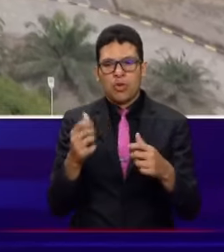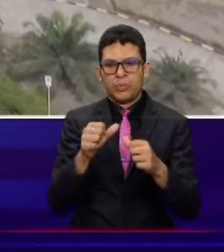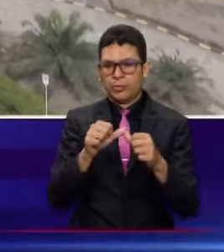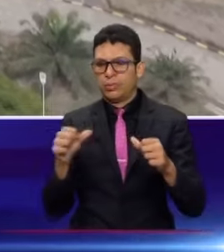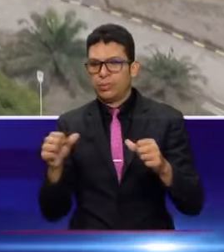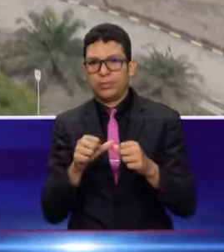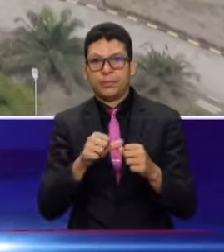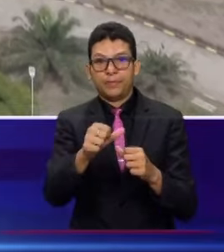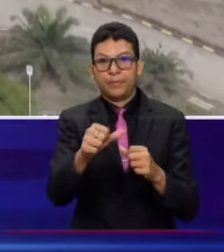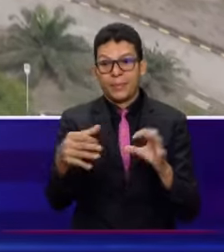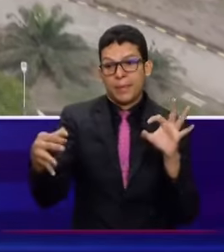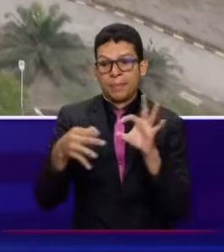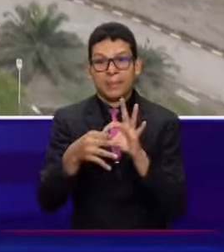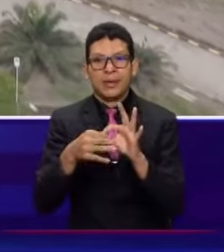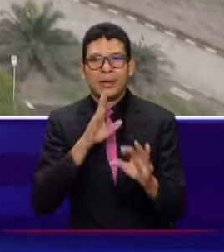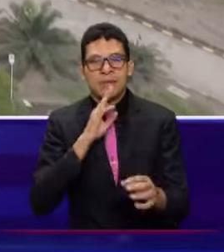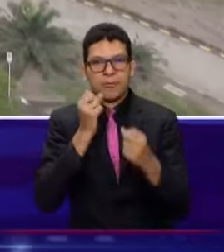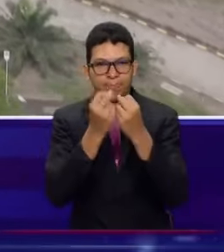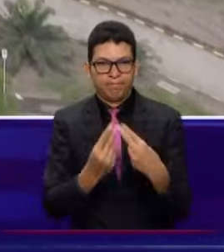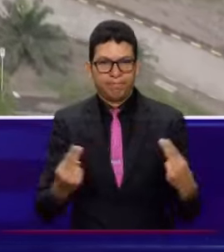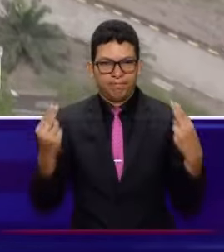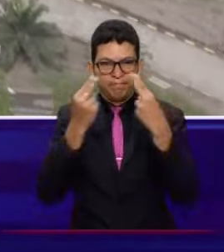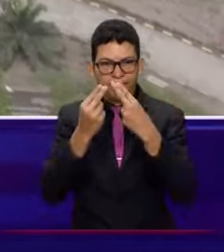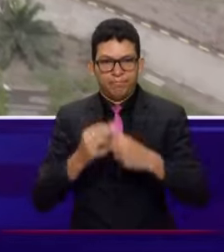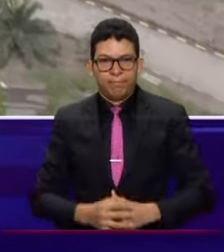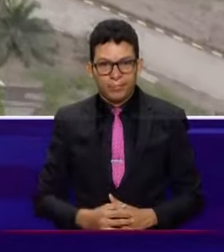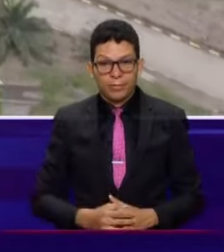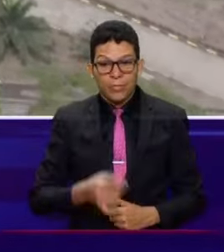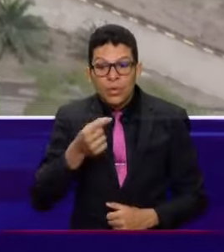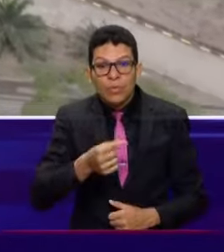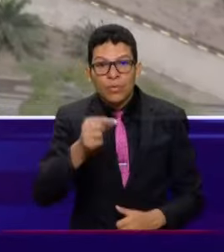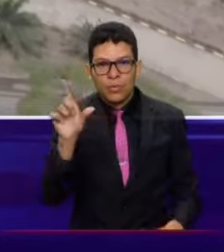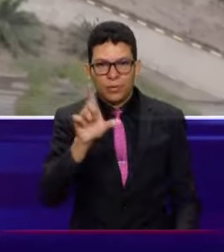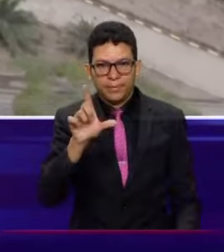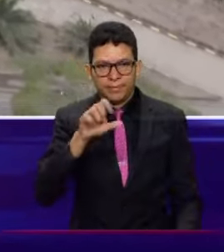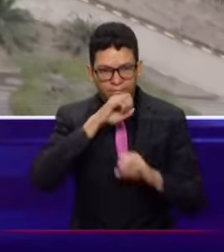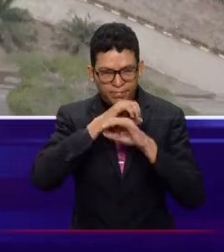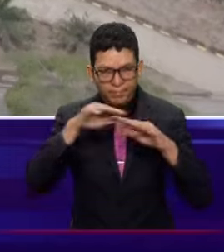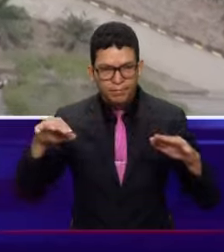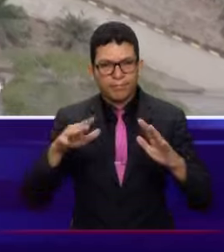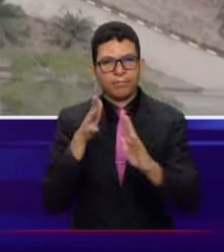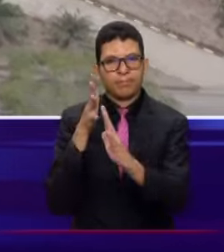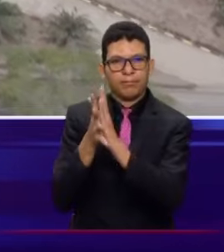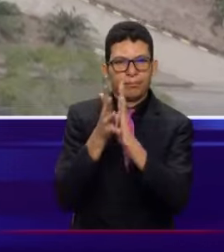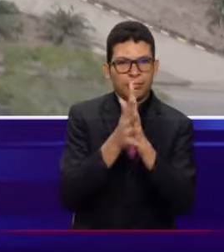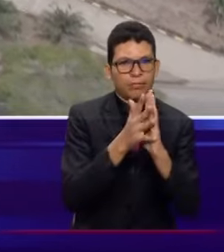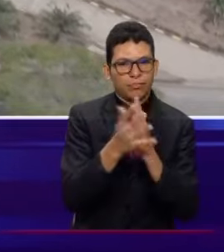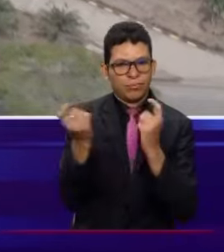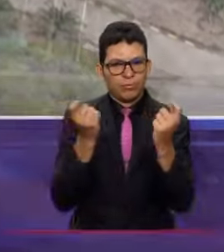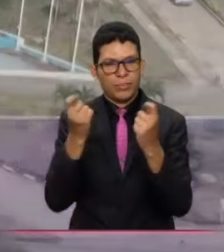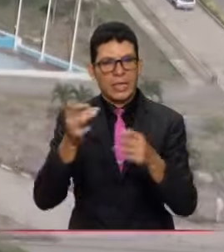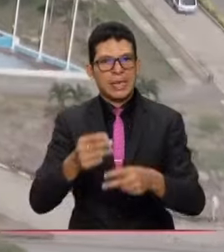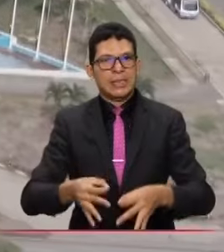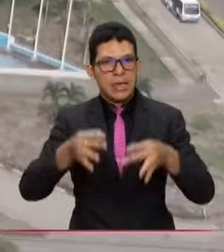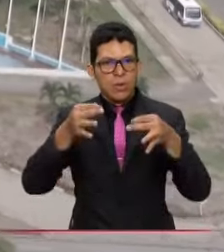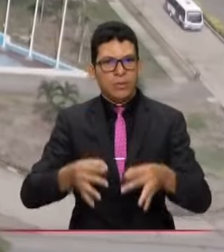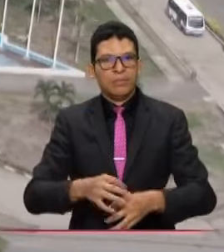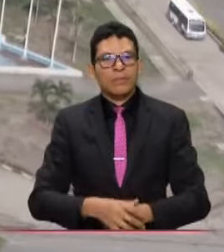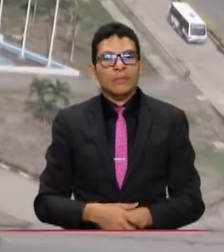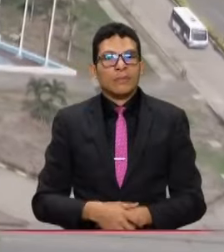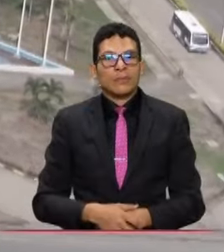Naciones Unidas y el próximo lunes ya se hablará públicamente sobre los avances de medidas de seguridad en este sentido a